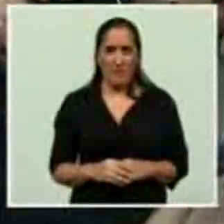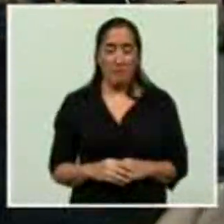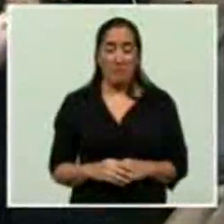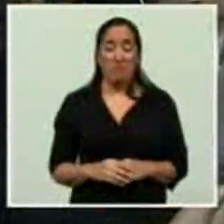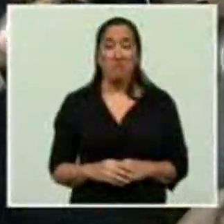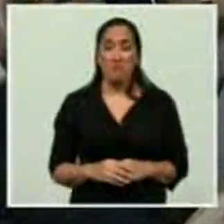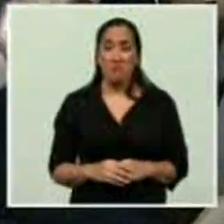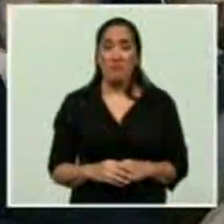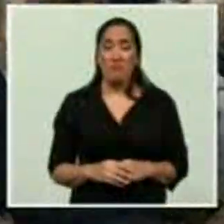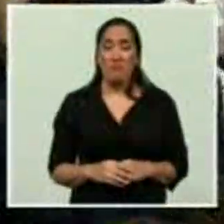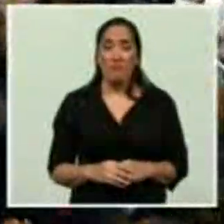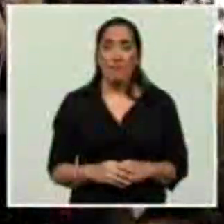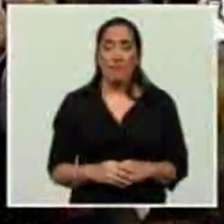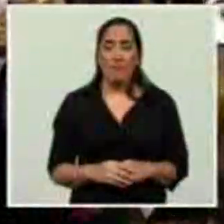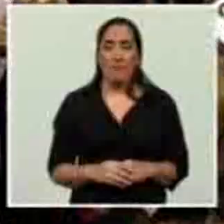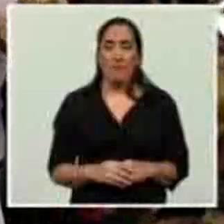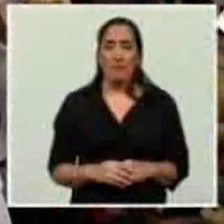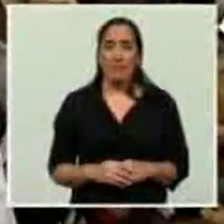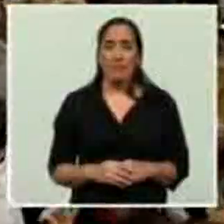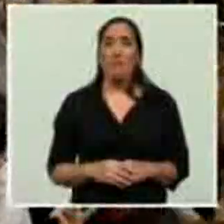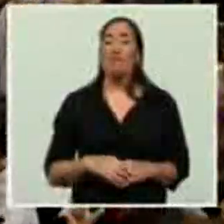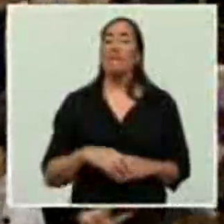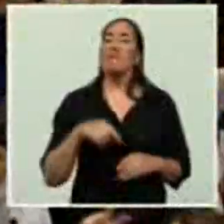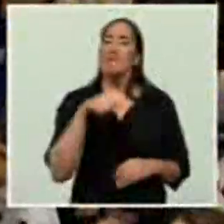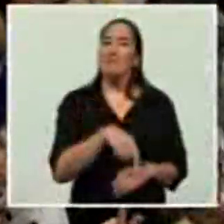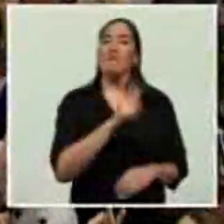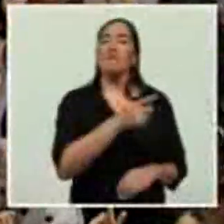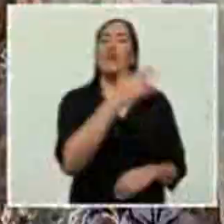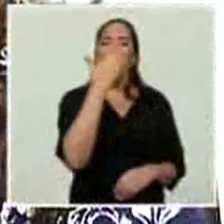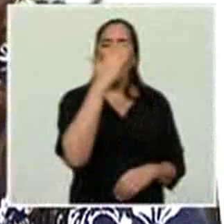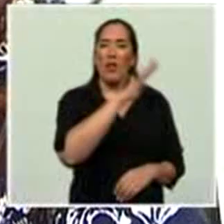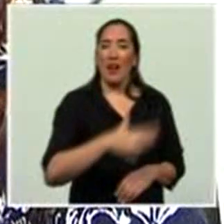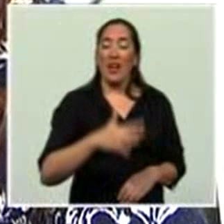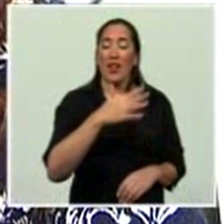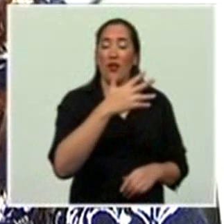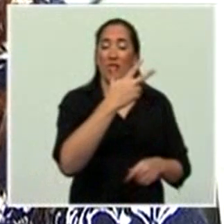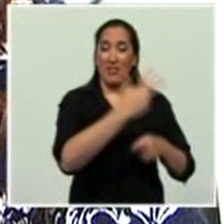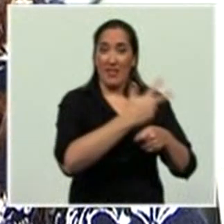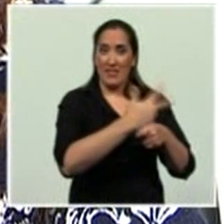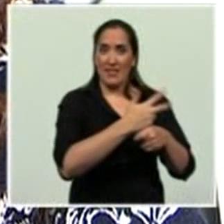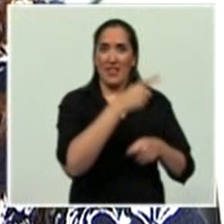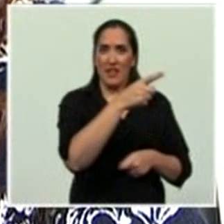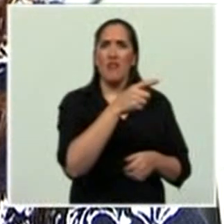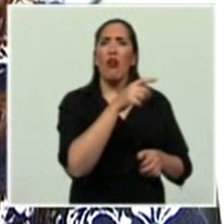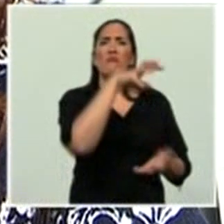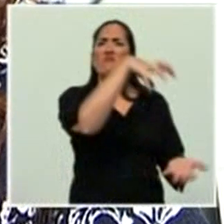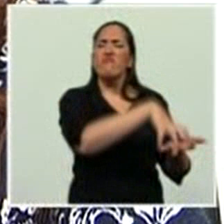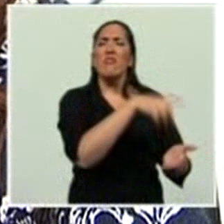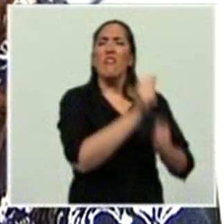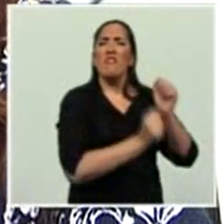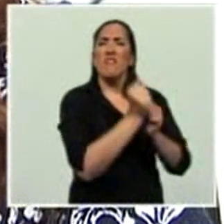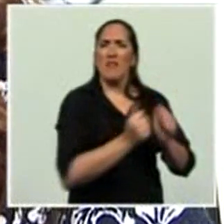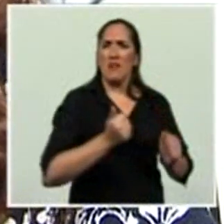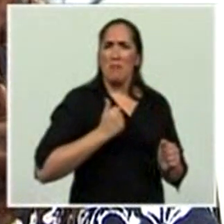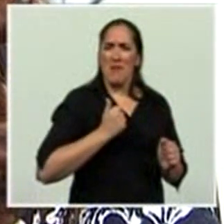finalmente Hoy estamos en Río tercero río tercero y fabricaciones militares